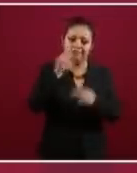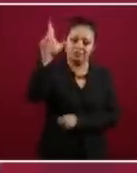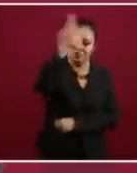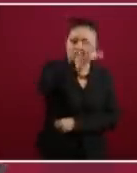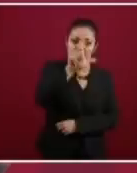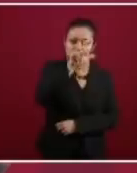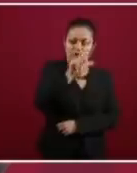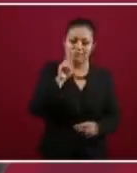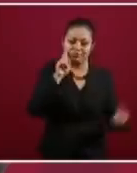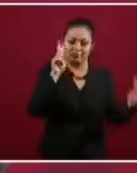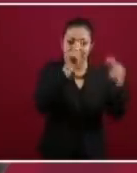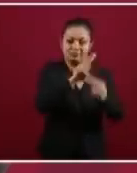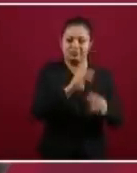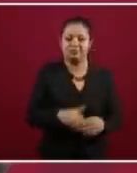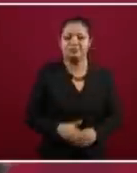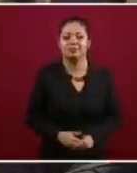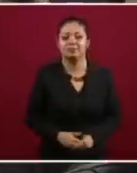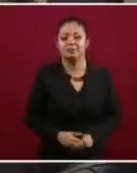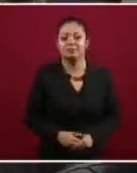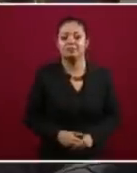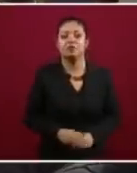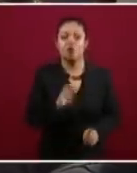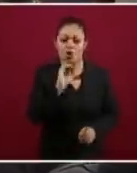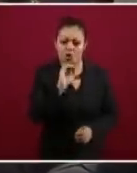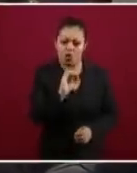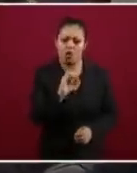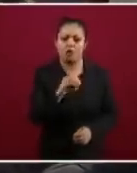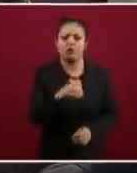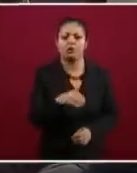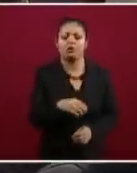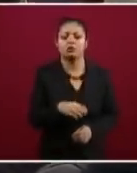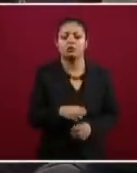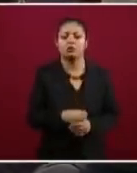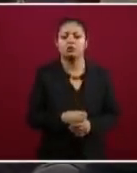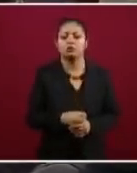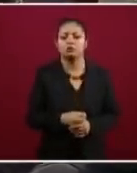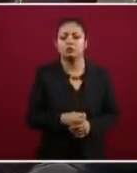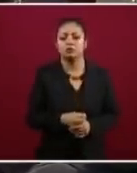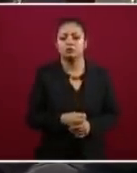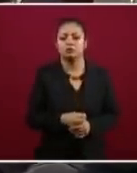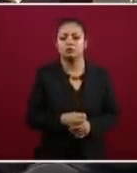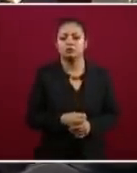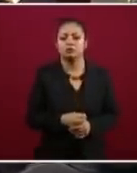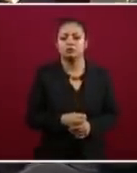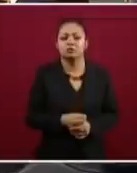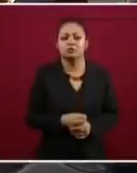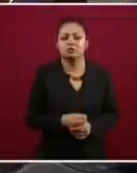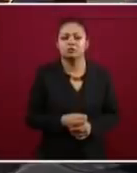lunes. O les invito.